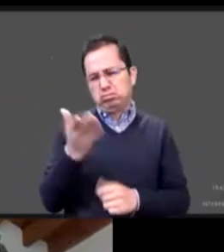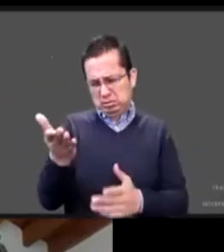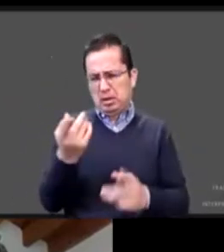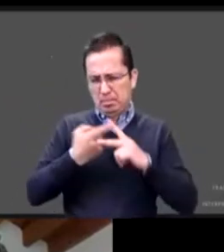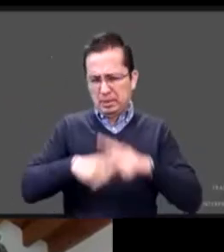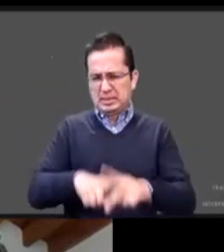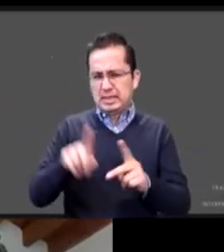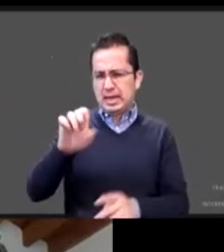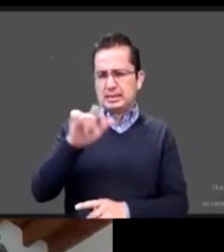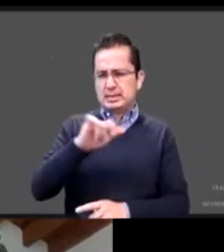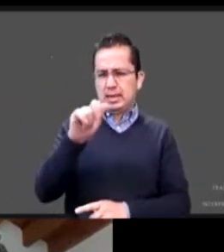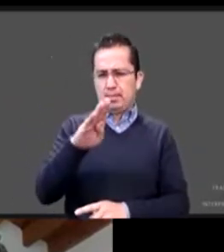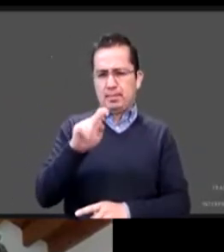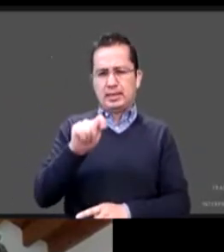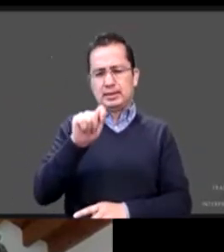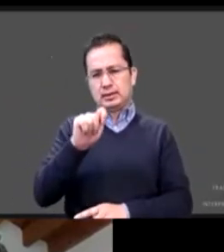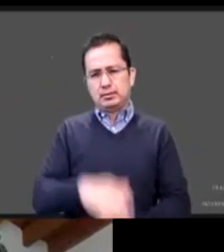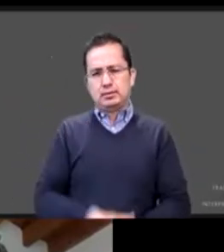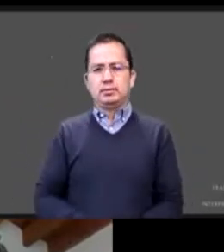Isabel.